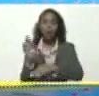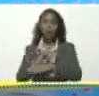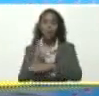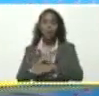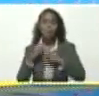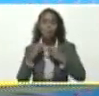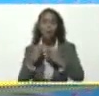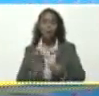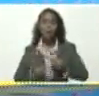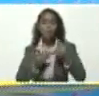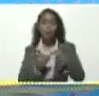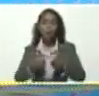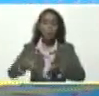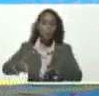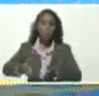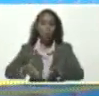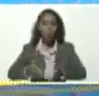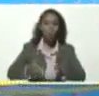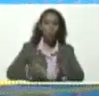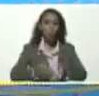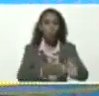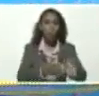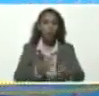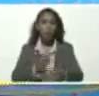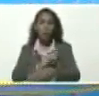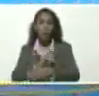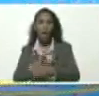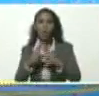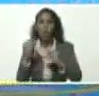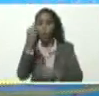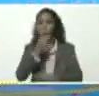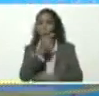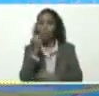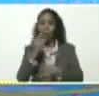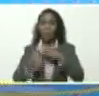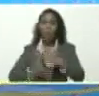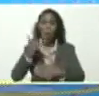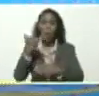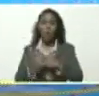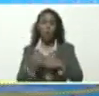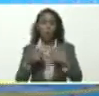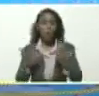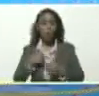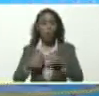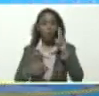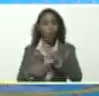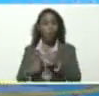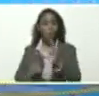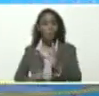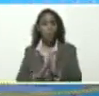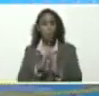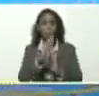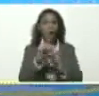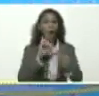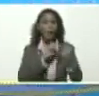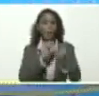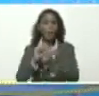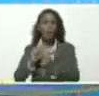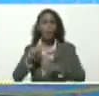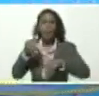para darle viabilidad a todos los compromisos y proyectos que yo veo que están surgiendo en el debate